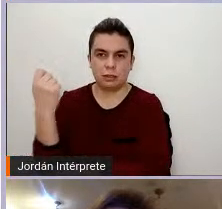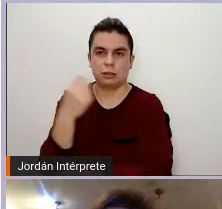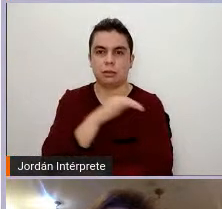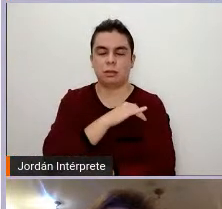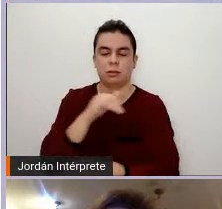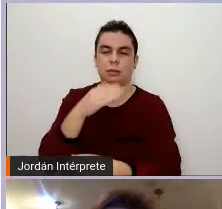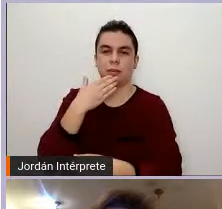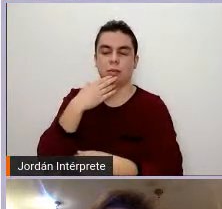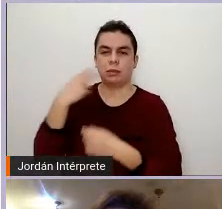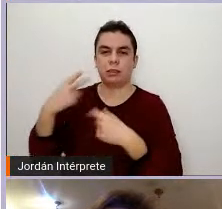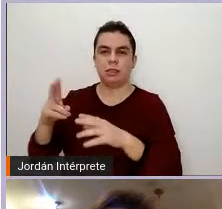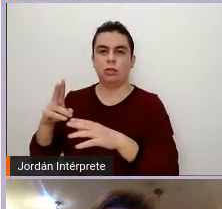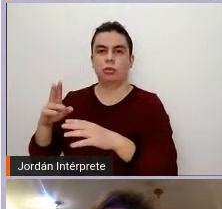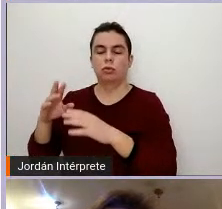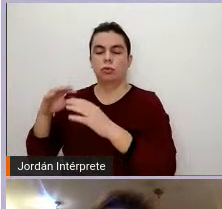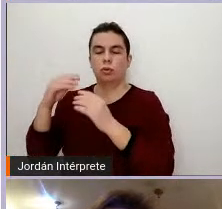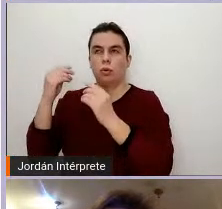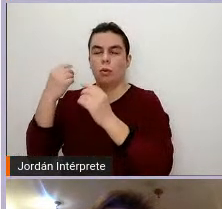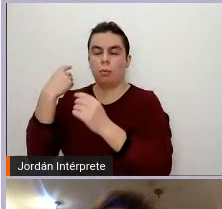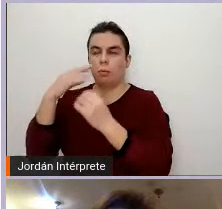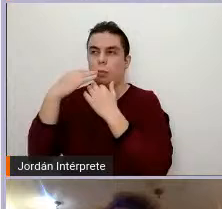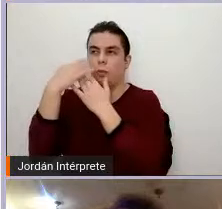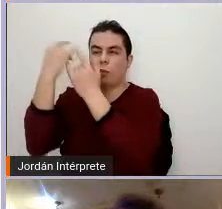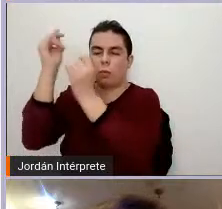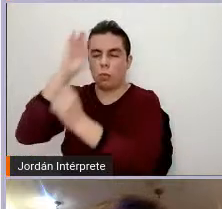propia poética parriana.